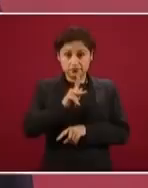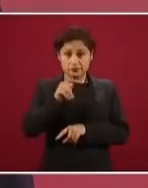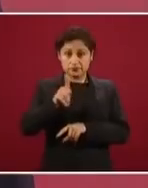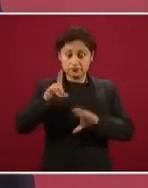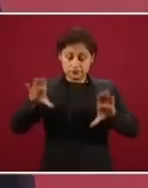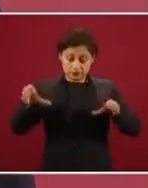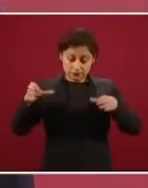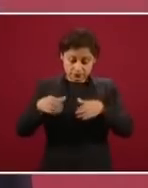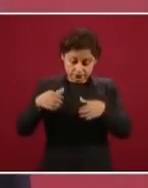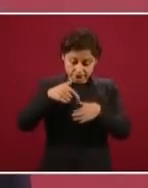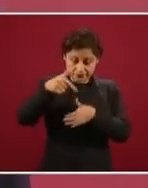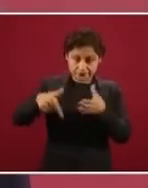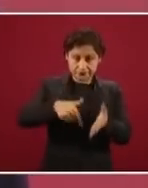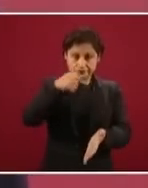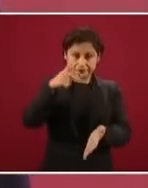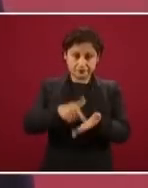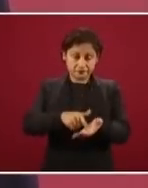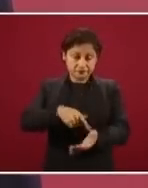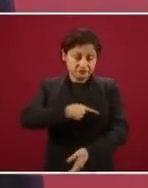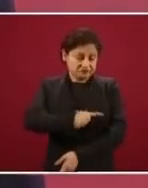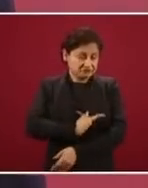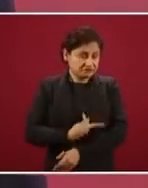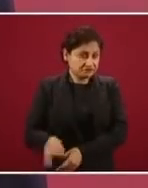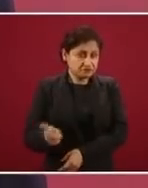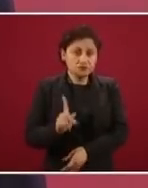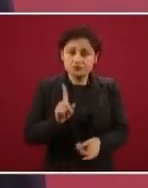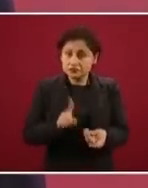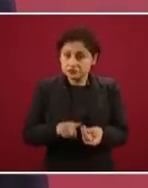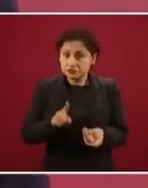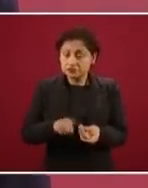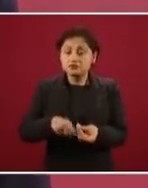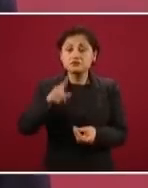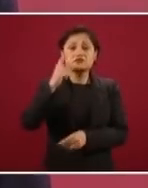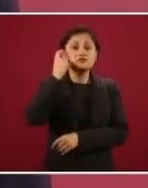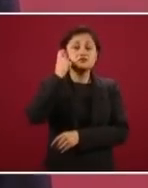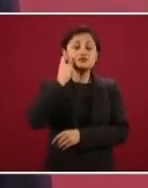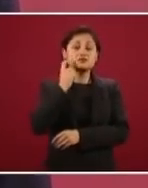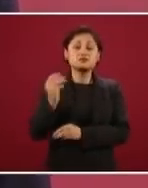pobreza en la montaña de guerrero oaxaca